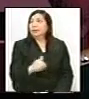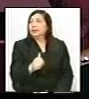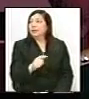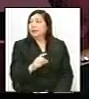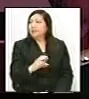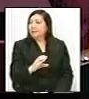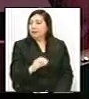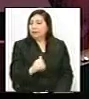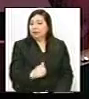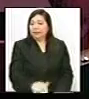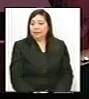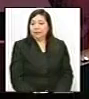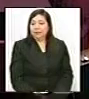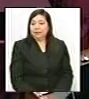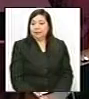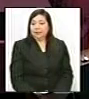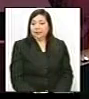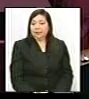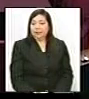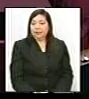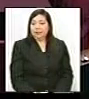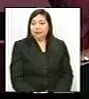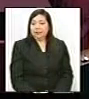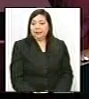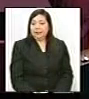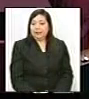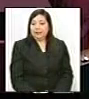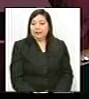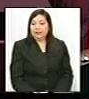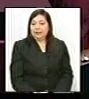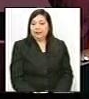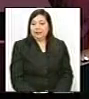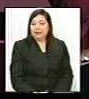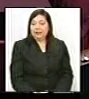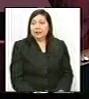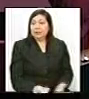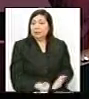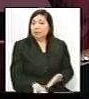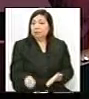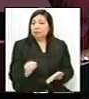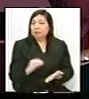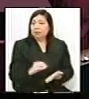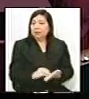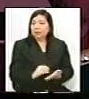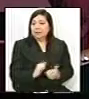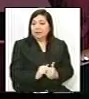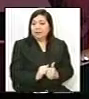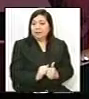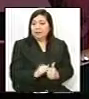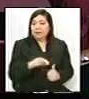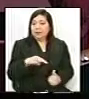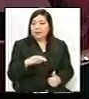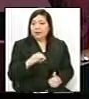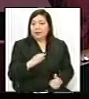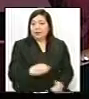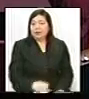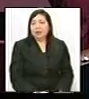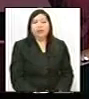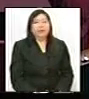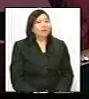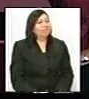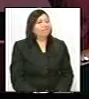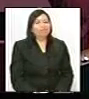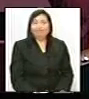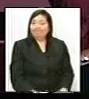Alcalá Mateo. Él ha señalado que el monto adicional asignado por el MEF pues no